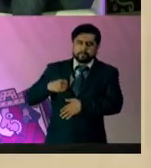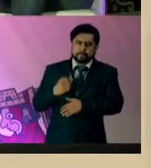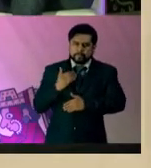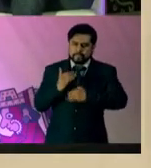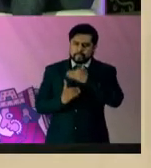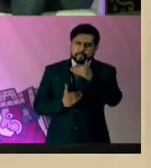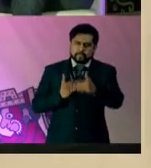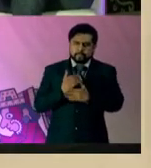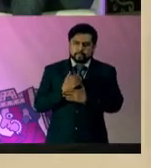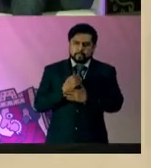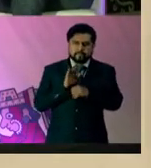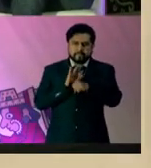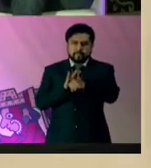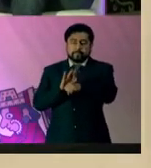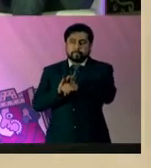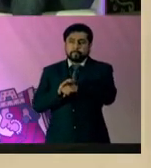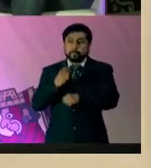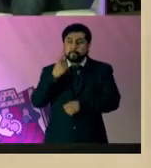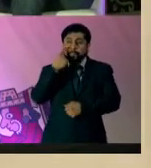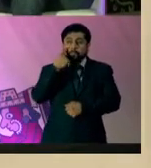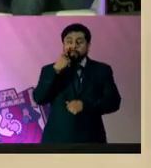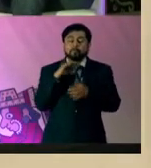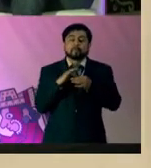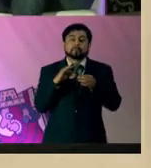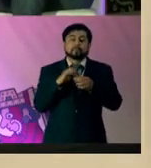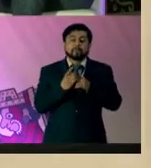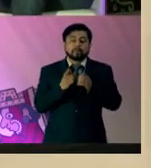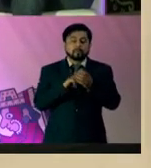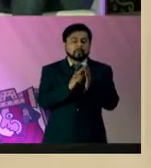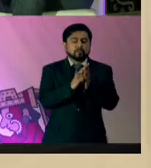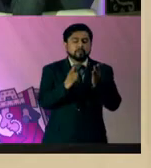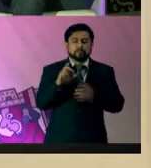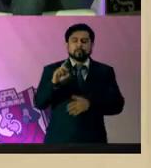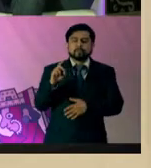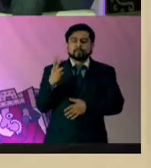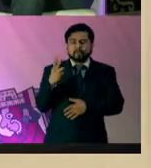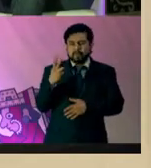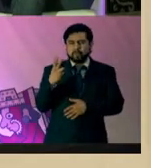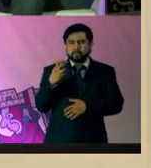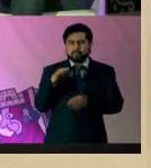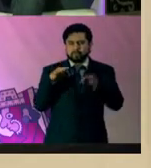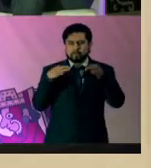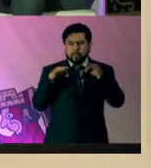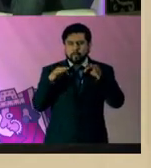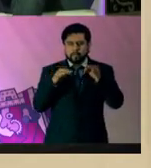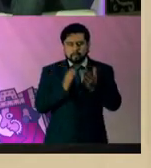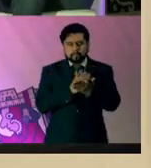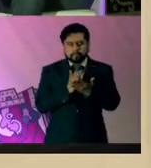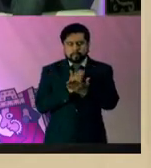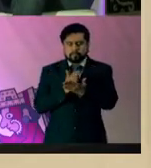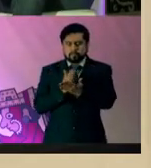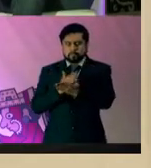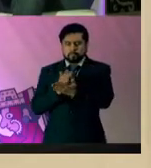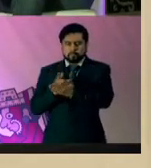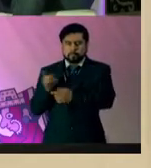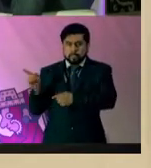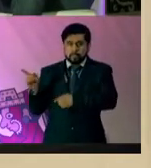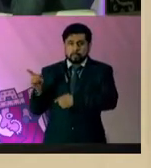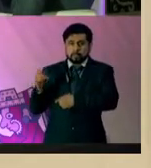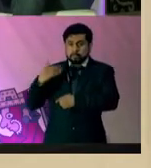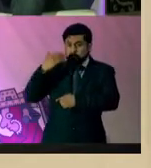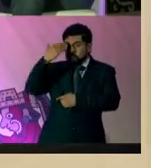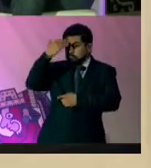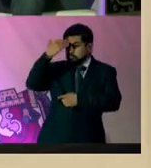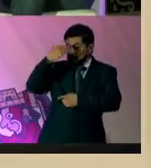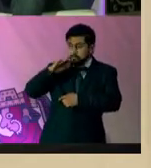pueden encontrar en estas 32 páginas felipe es quizá el principal experto sobre